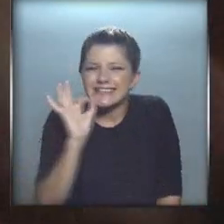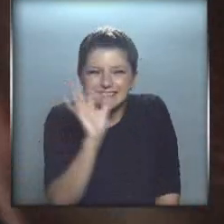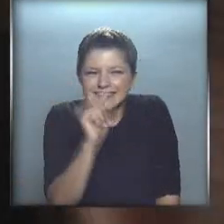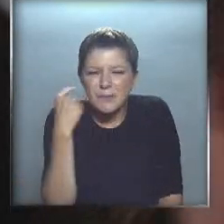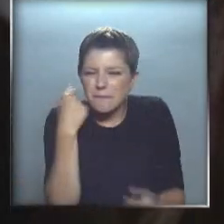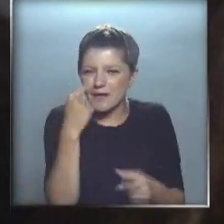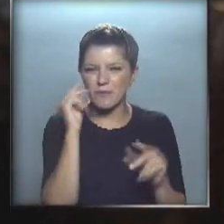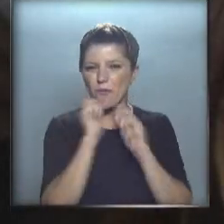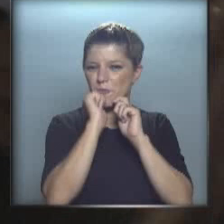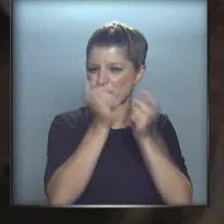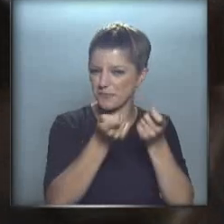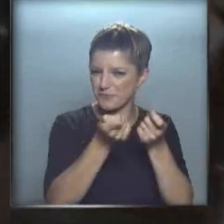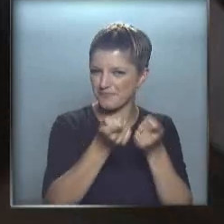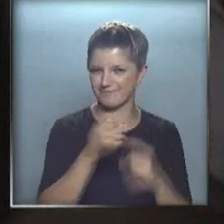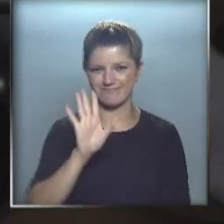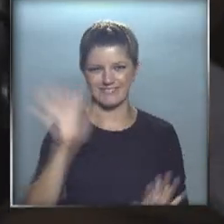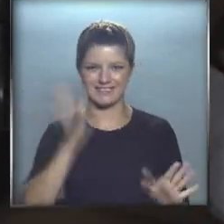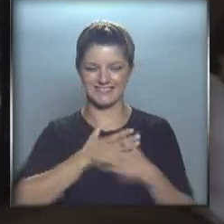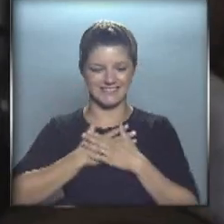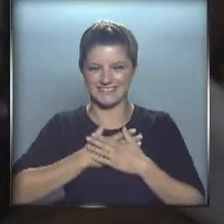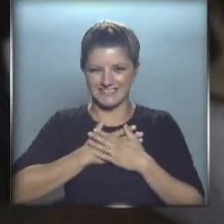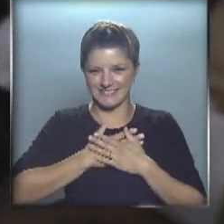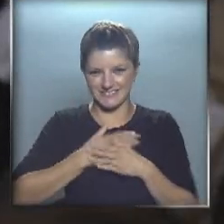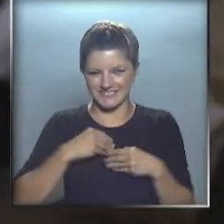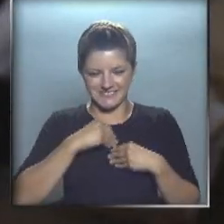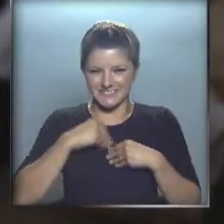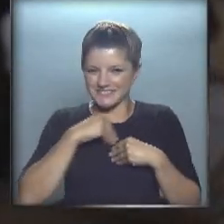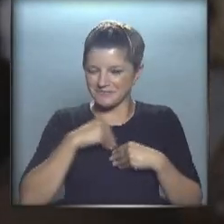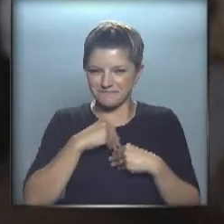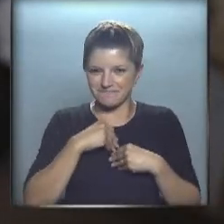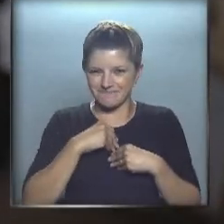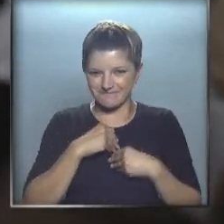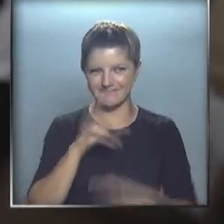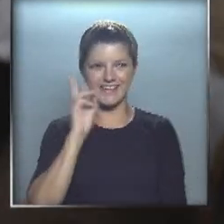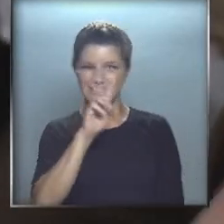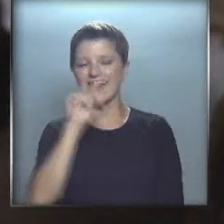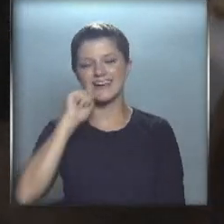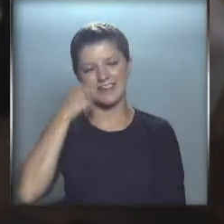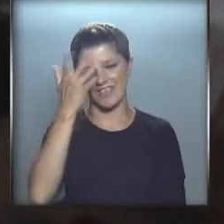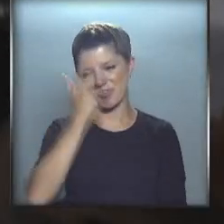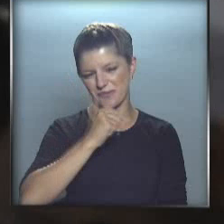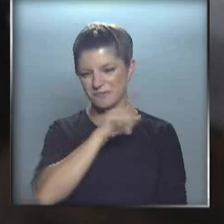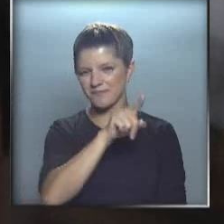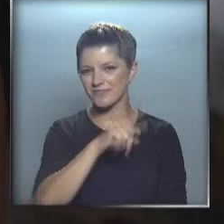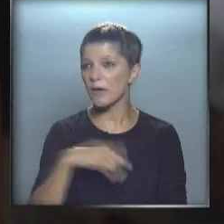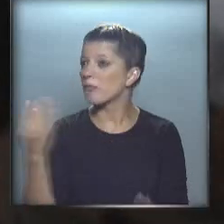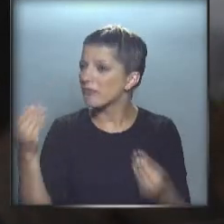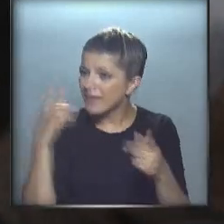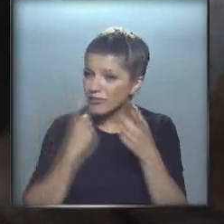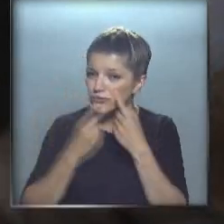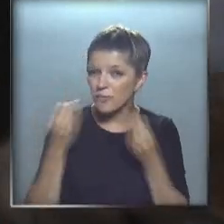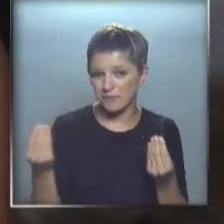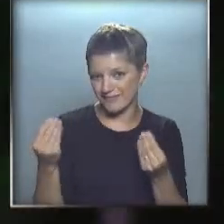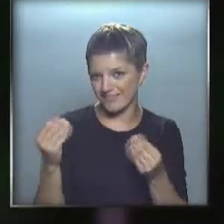muy emocionada. Muchas sensaciones. Muchas sensaciones. Es muy lindo. Es muy lindo, pero ¿por qué se pone así? ¿Por qué tanto